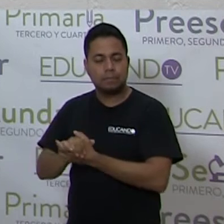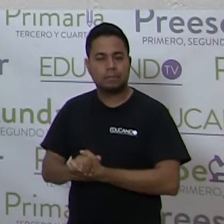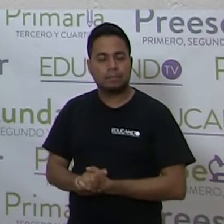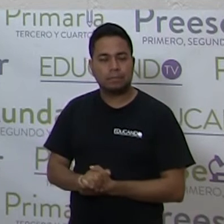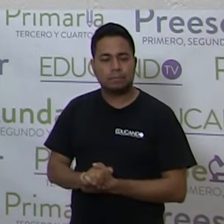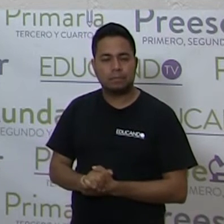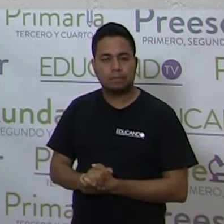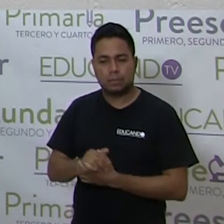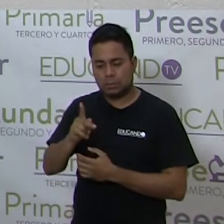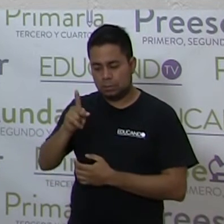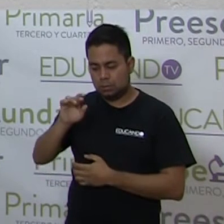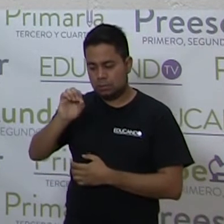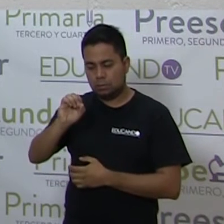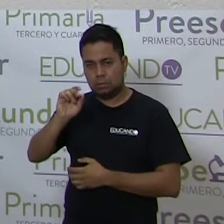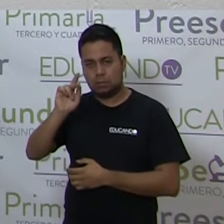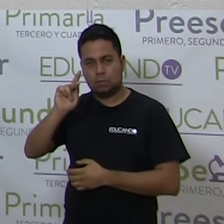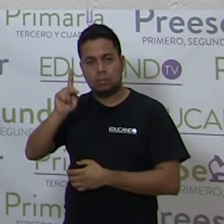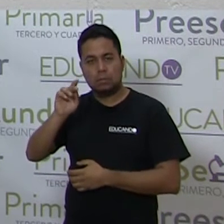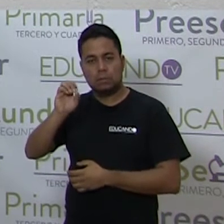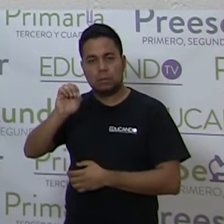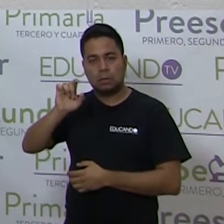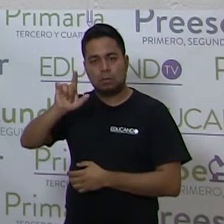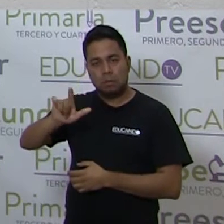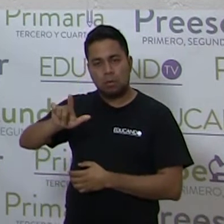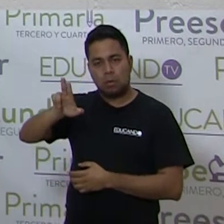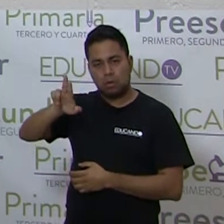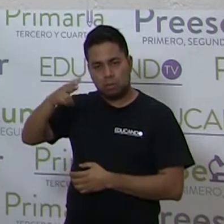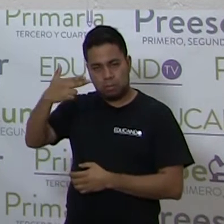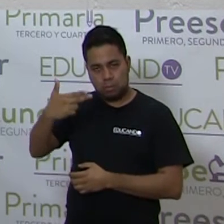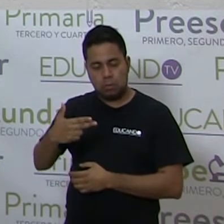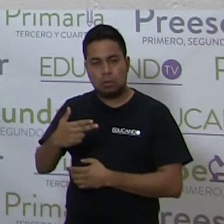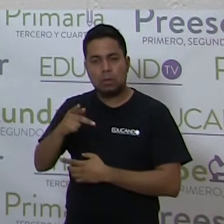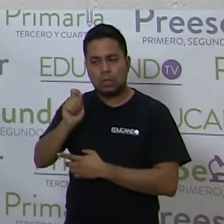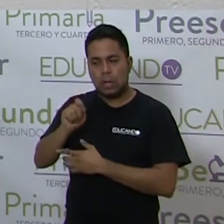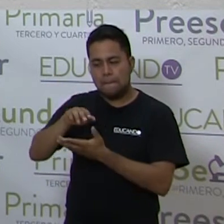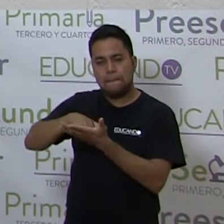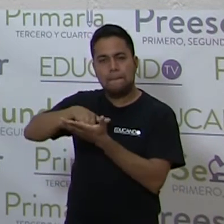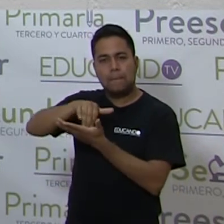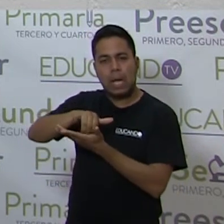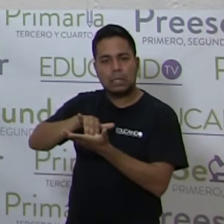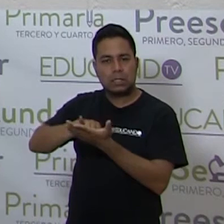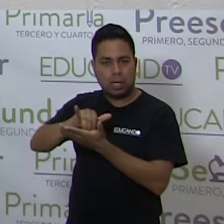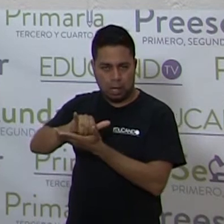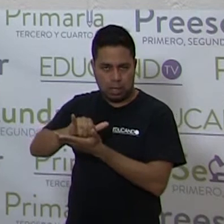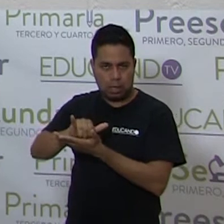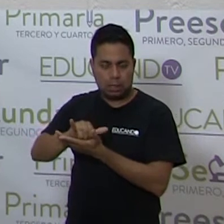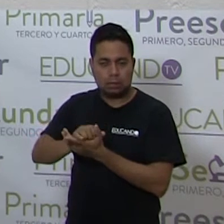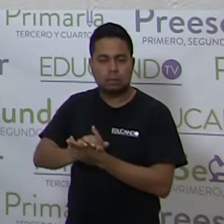del Popol Vuh, que está en el libro de Popol Vuh, ese es maya.